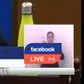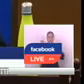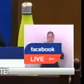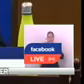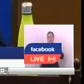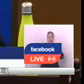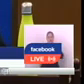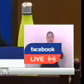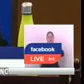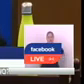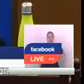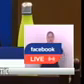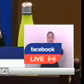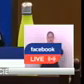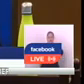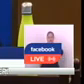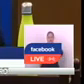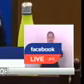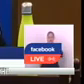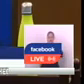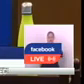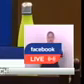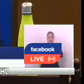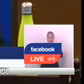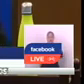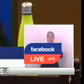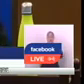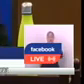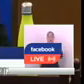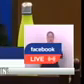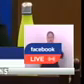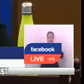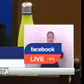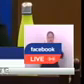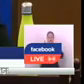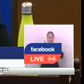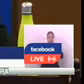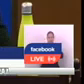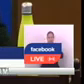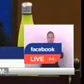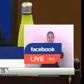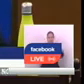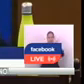San Salvador, pero también afectará otros espacios como Zacatecoluca,